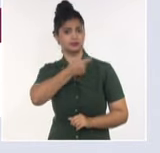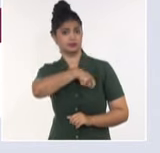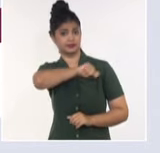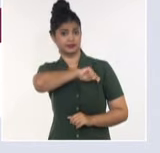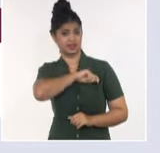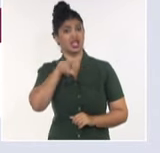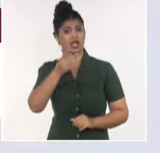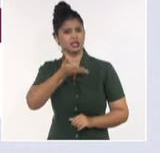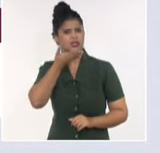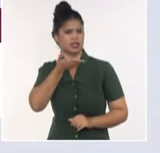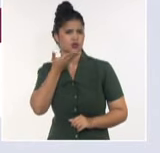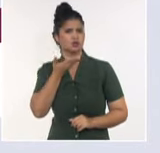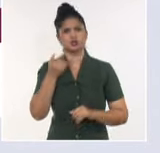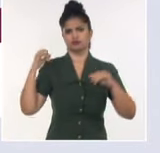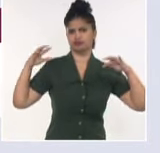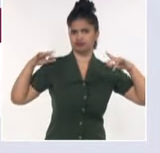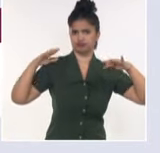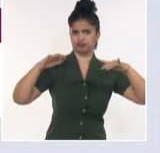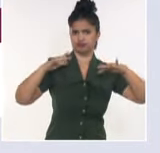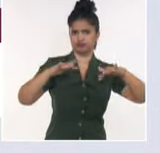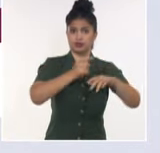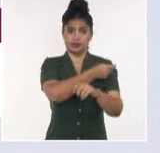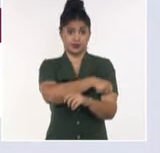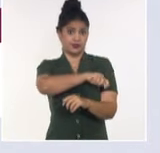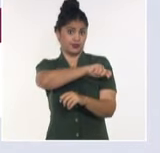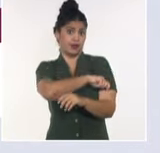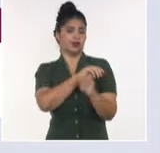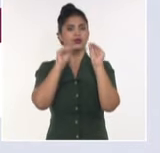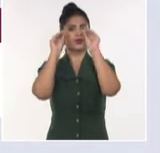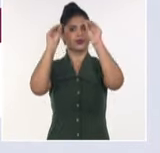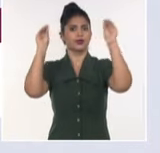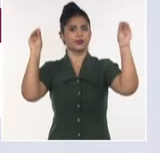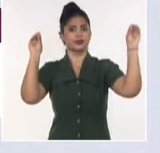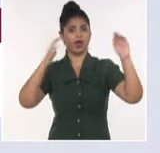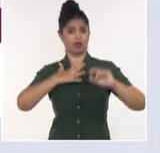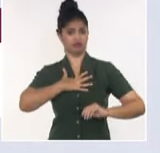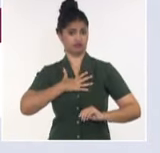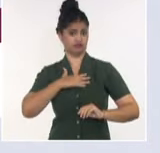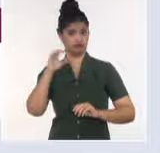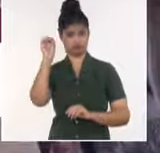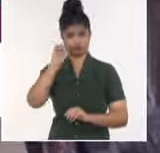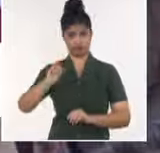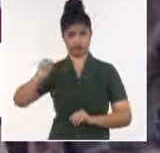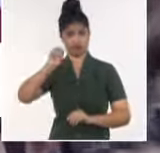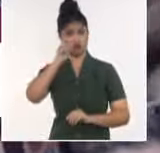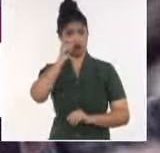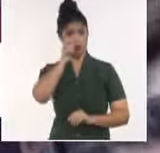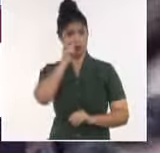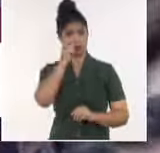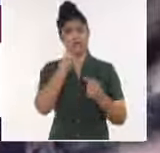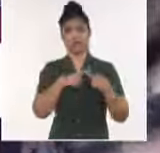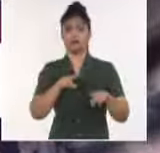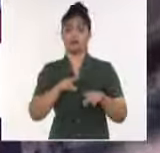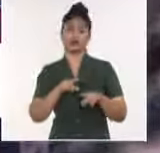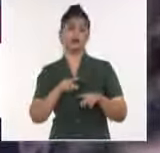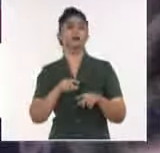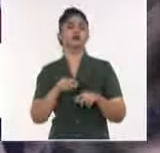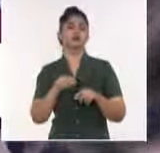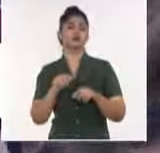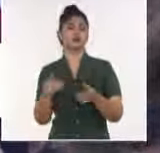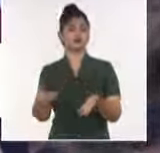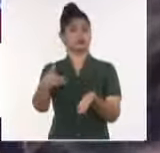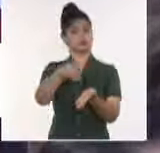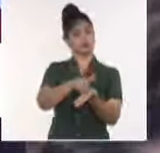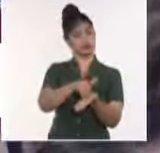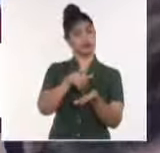a miles de sus seguidores convocados por su partido Junts per Catalunya, pero posteriormente no asistió a la investidura del nuevo